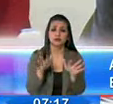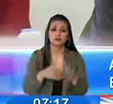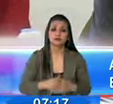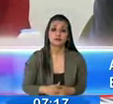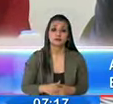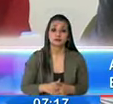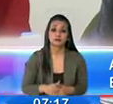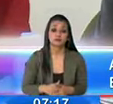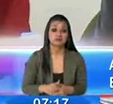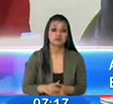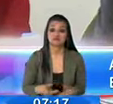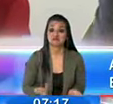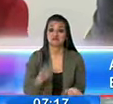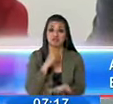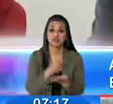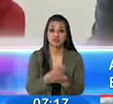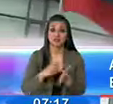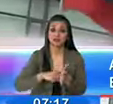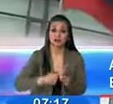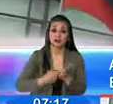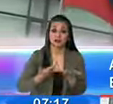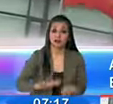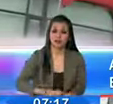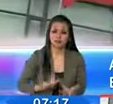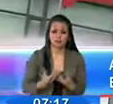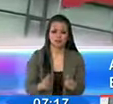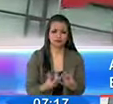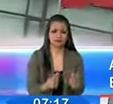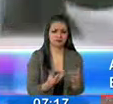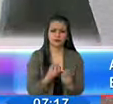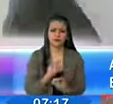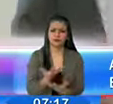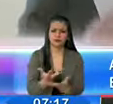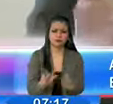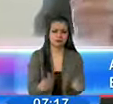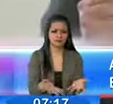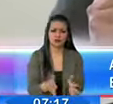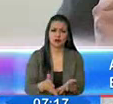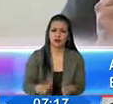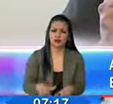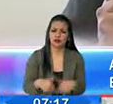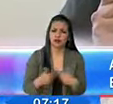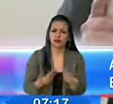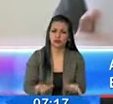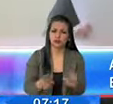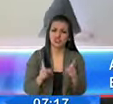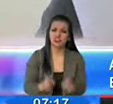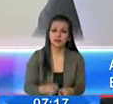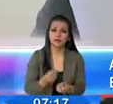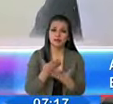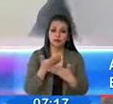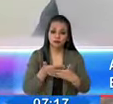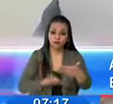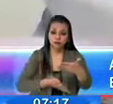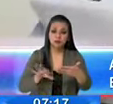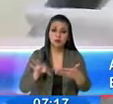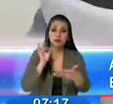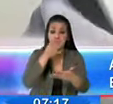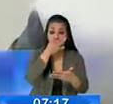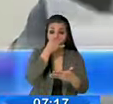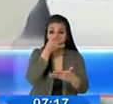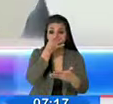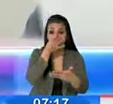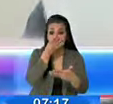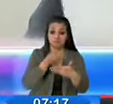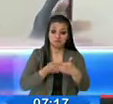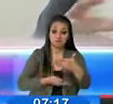que es impresentable que de la Contraloría desaparezcan informes. Tiene que recuperarse este informe, y en este informe se